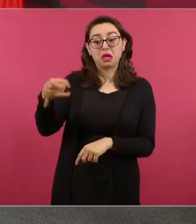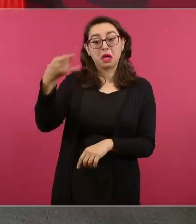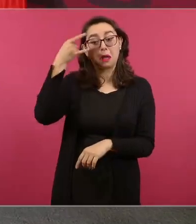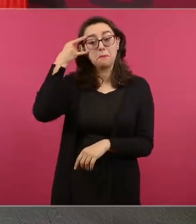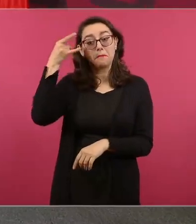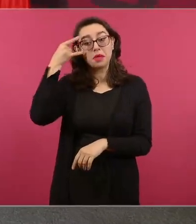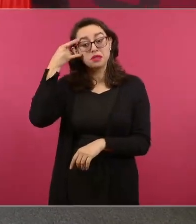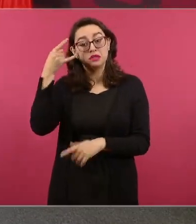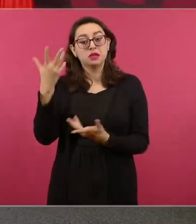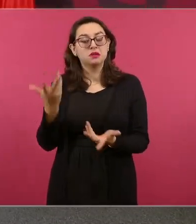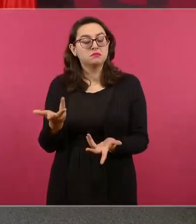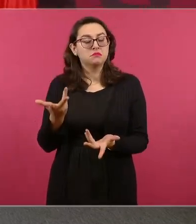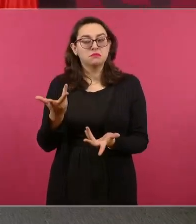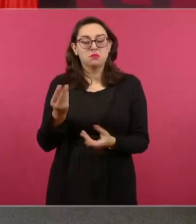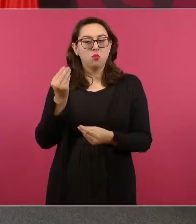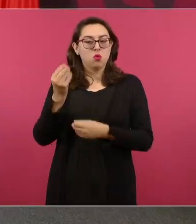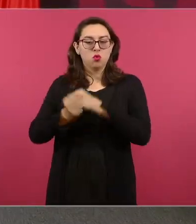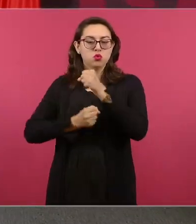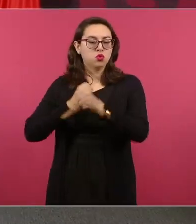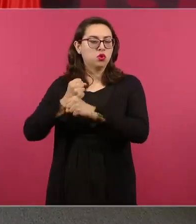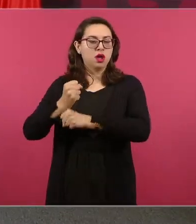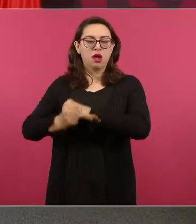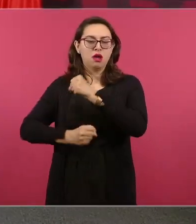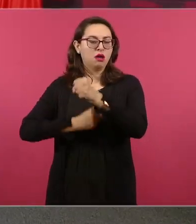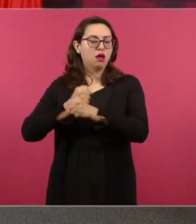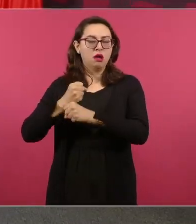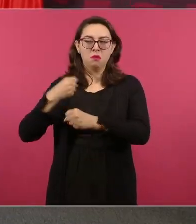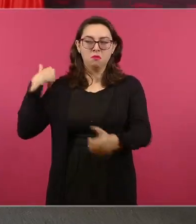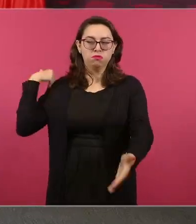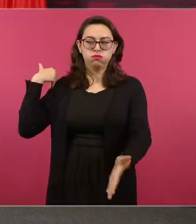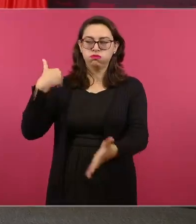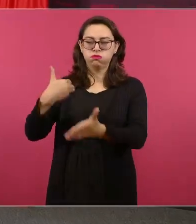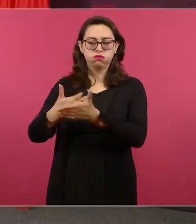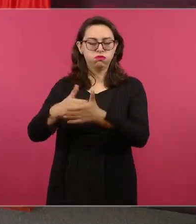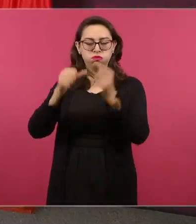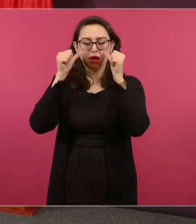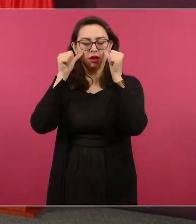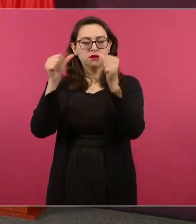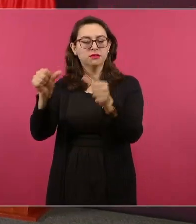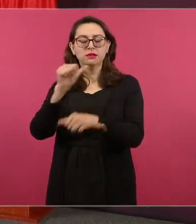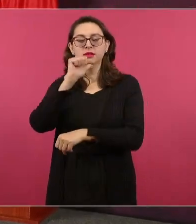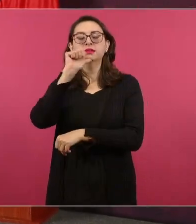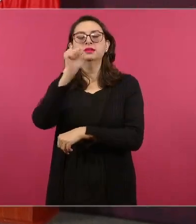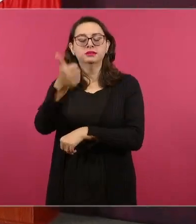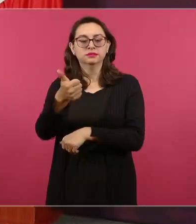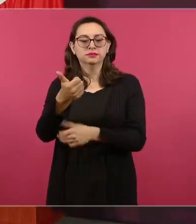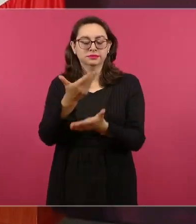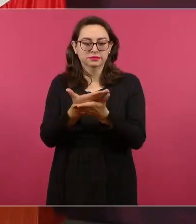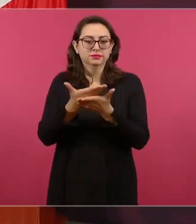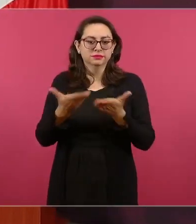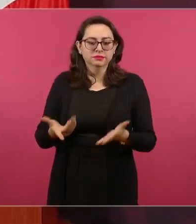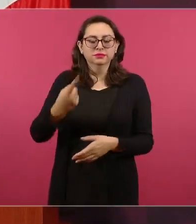y queremos hacerlo ahí, en Campeche. El informe el día primero,